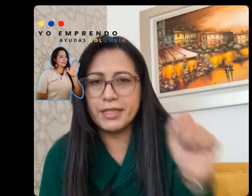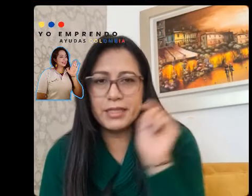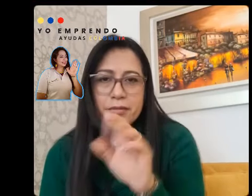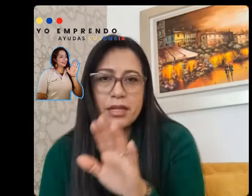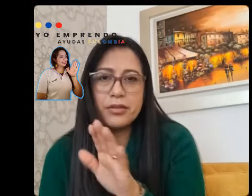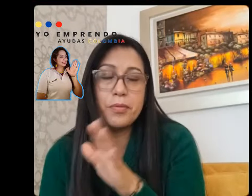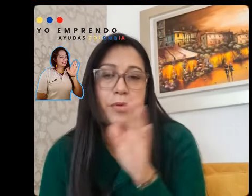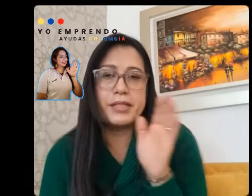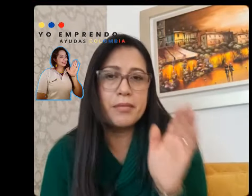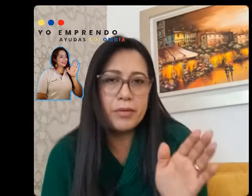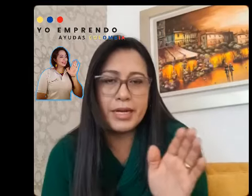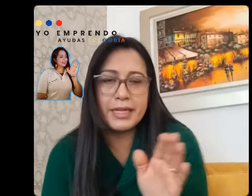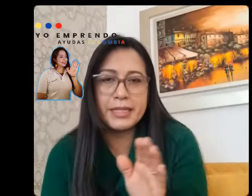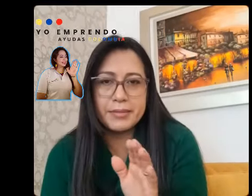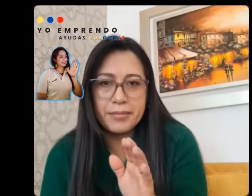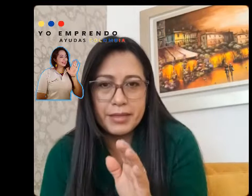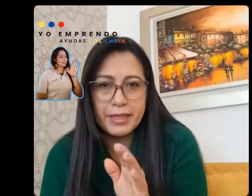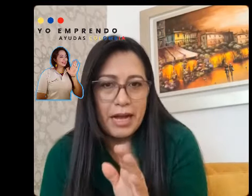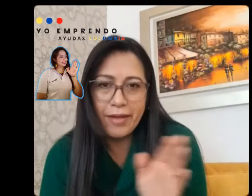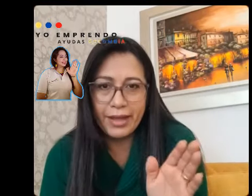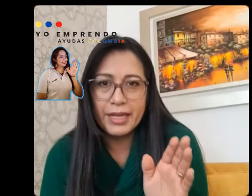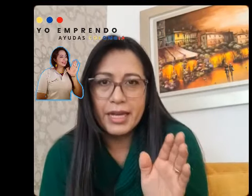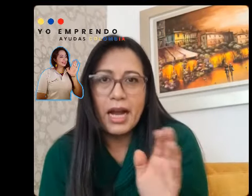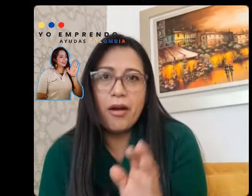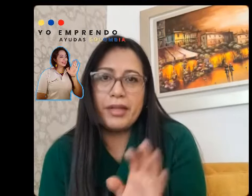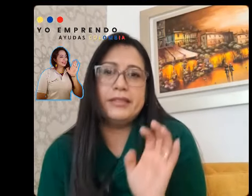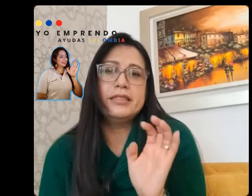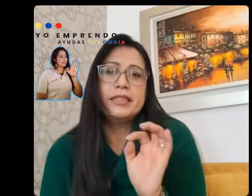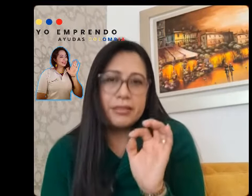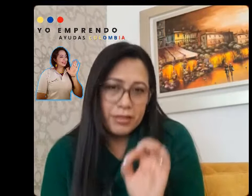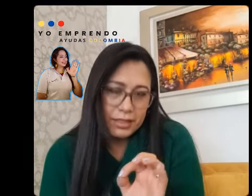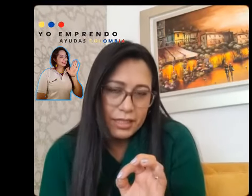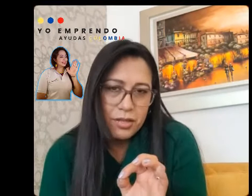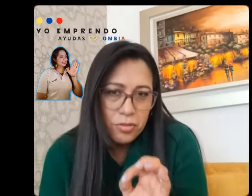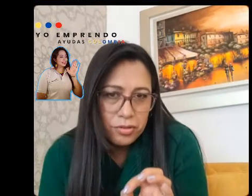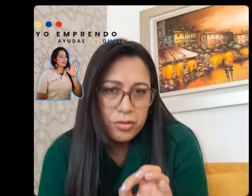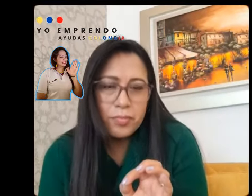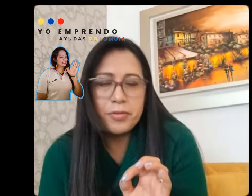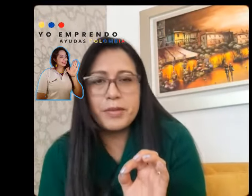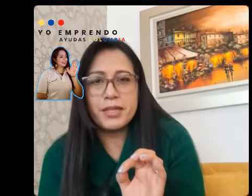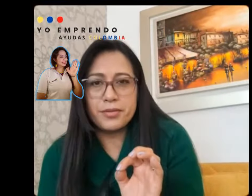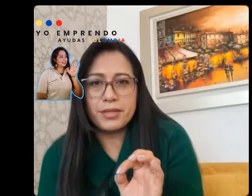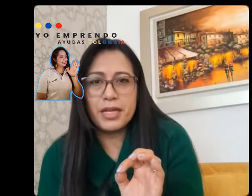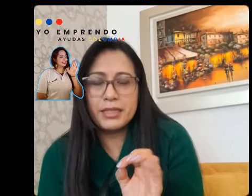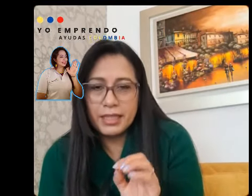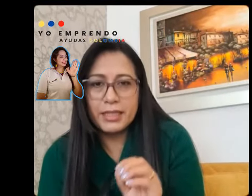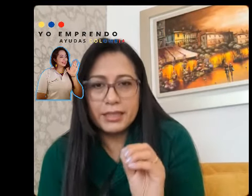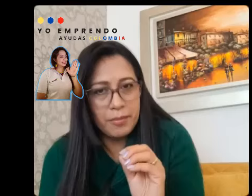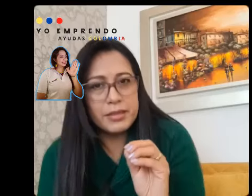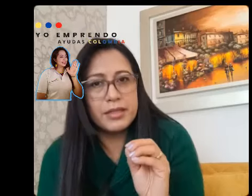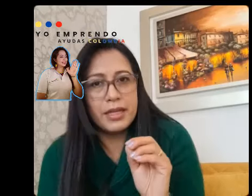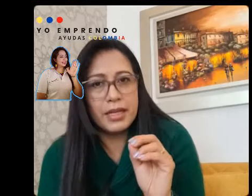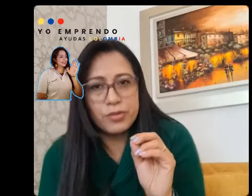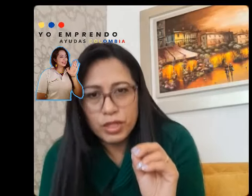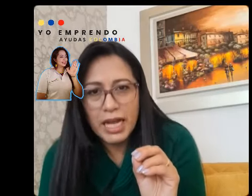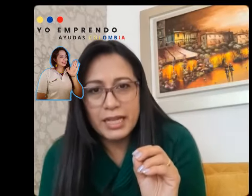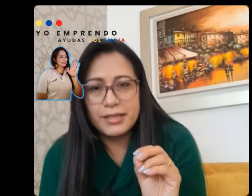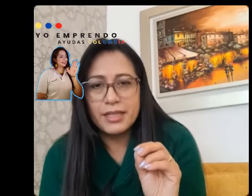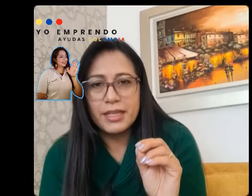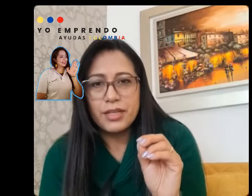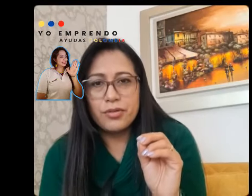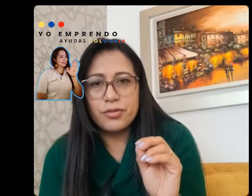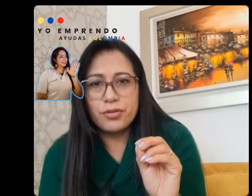transferencia estamos hablando de pobreza moderada que es la B Ahora recuerden que no solo prosperidad social tiene de temas eh